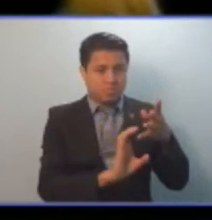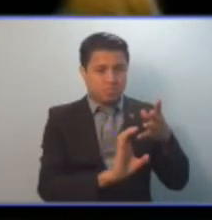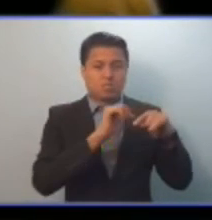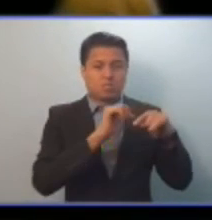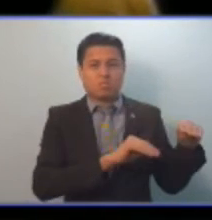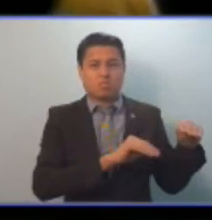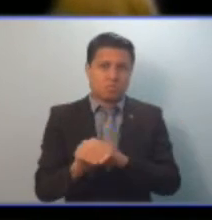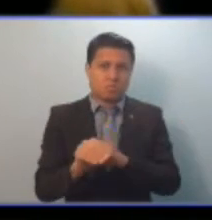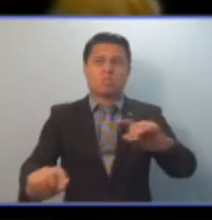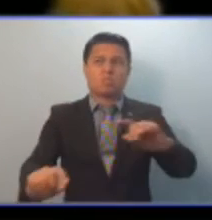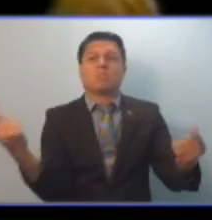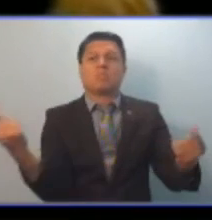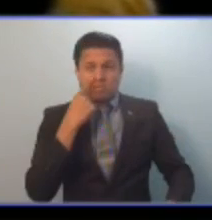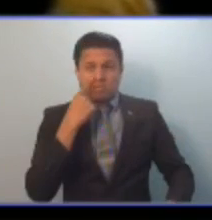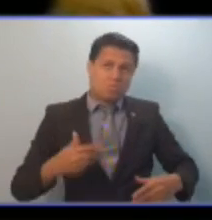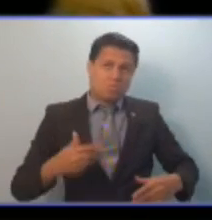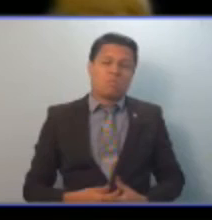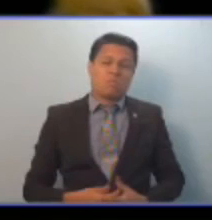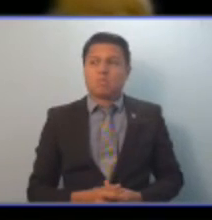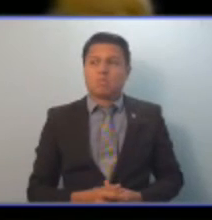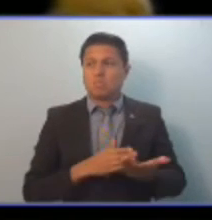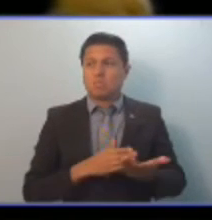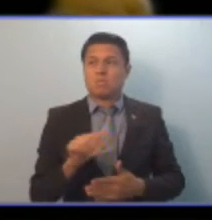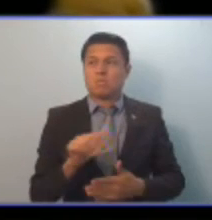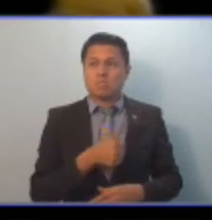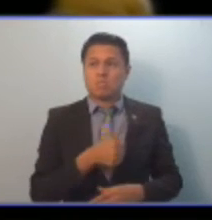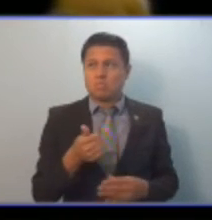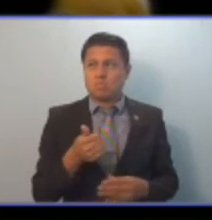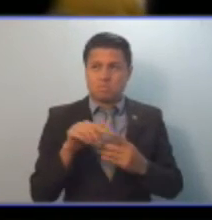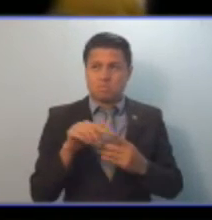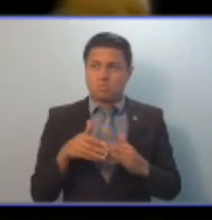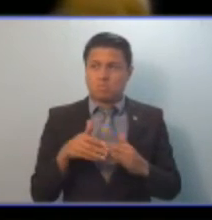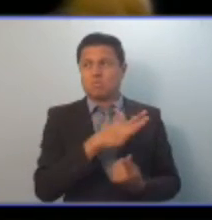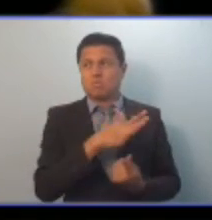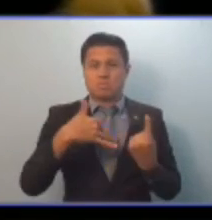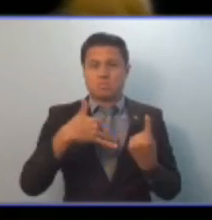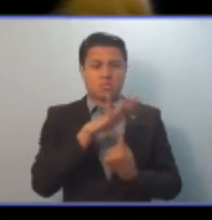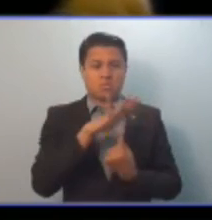y poniéndole nombre a algunas situaciones